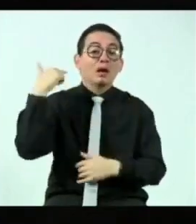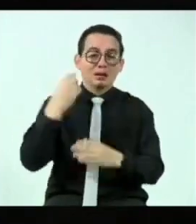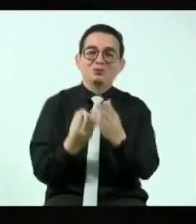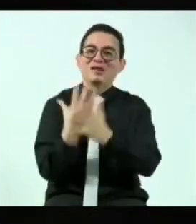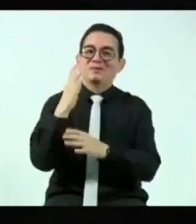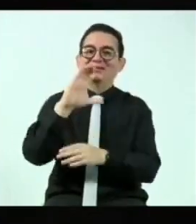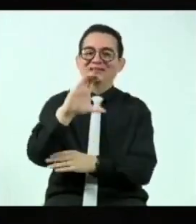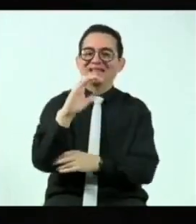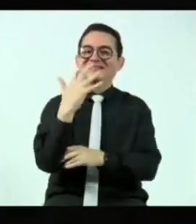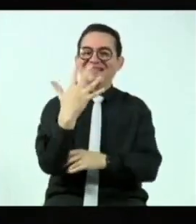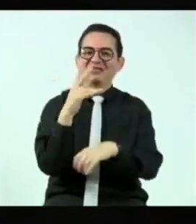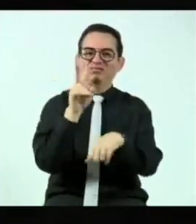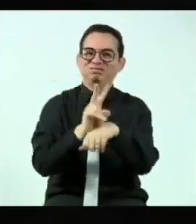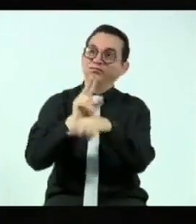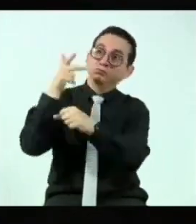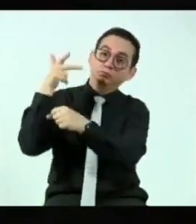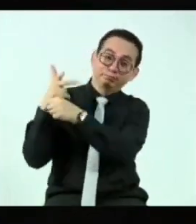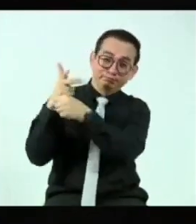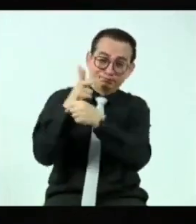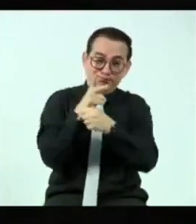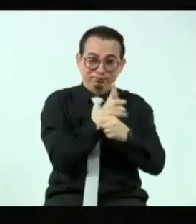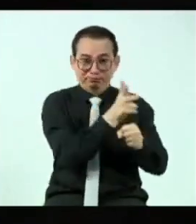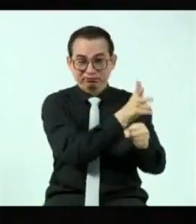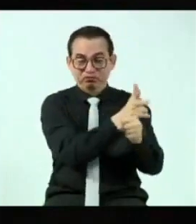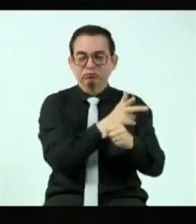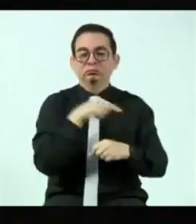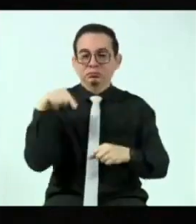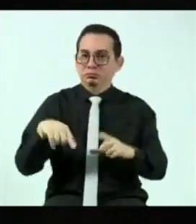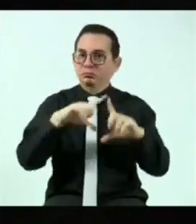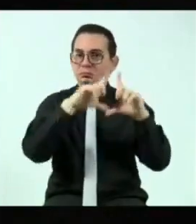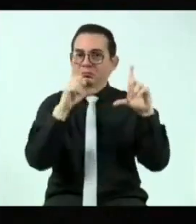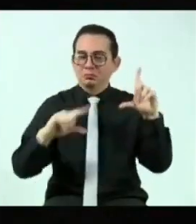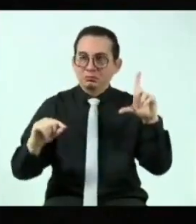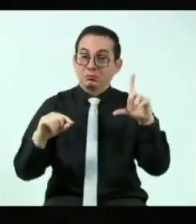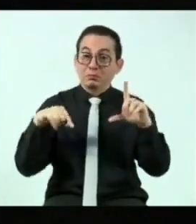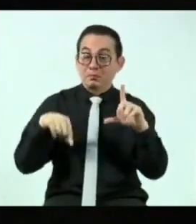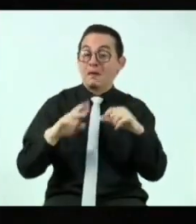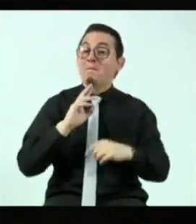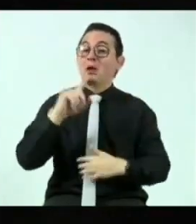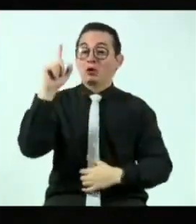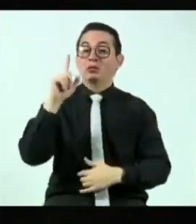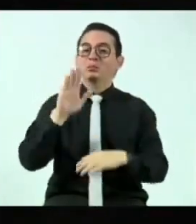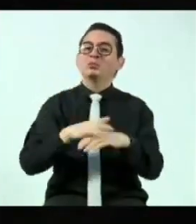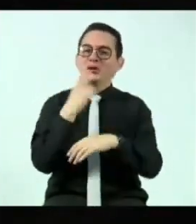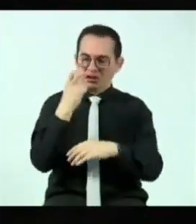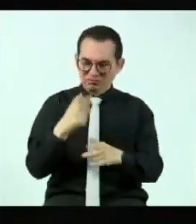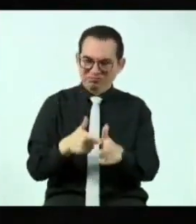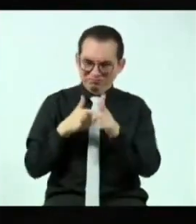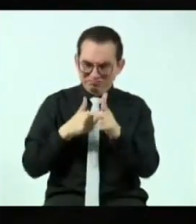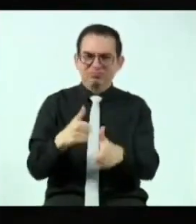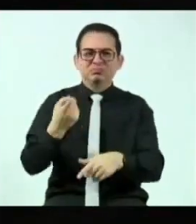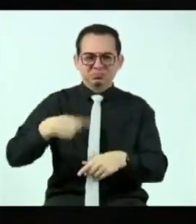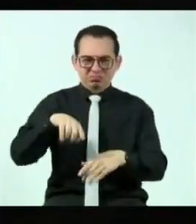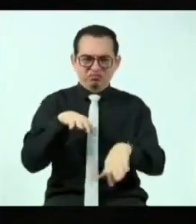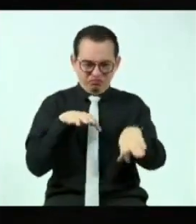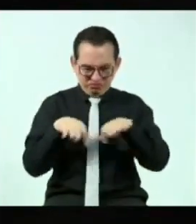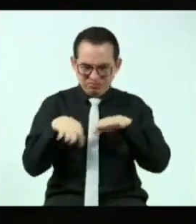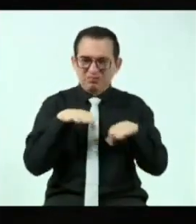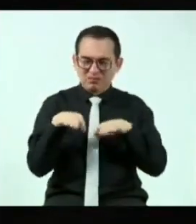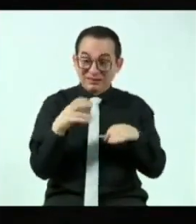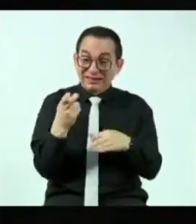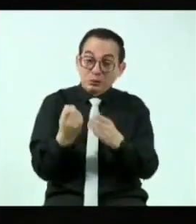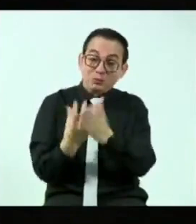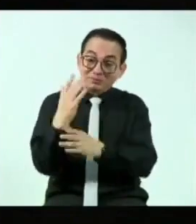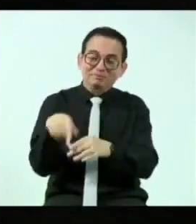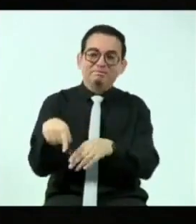c5 que existen en toda la república mexicana y por eso vamos a trabajar mucho en este centro